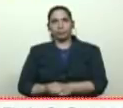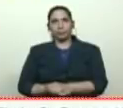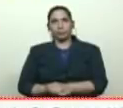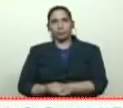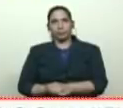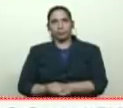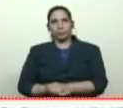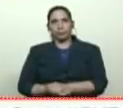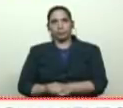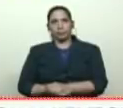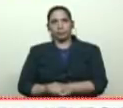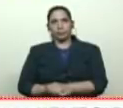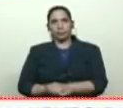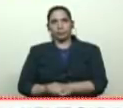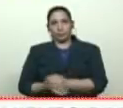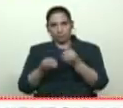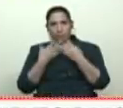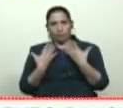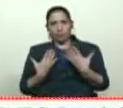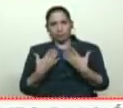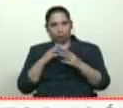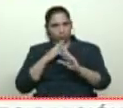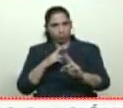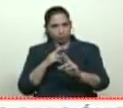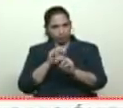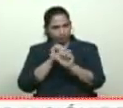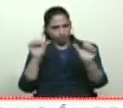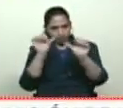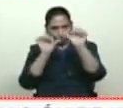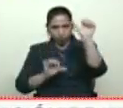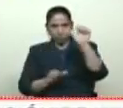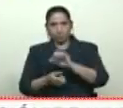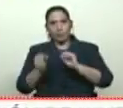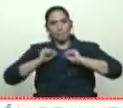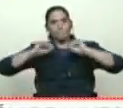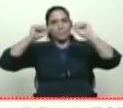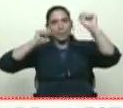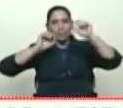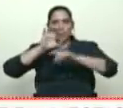Y no sigo hablando de esto, pues. ¿Está bien? ¿Te respondí? Viva la patria, pues.